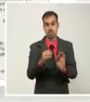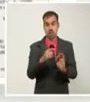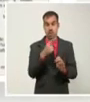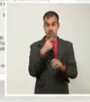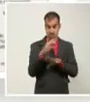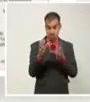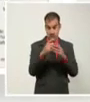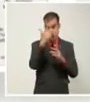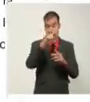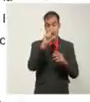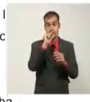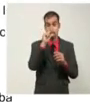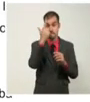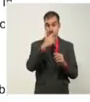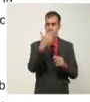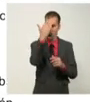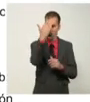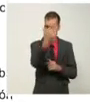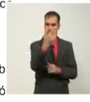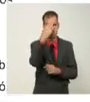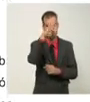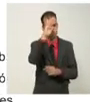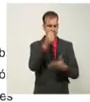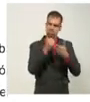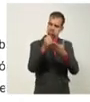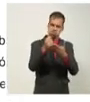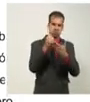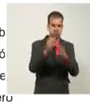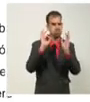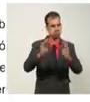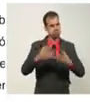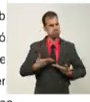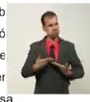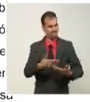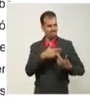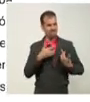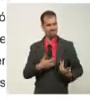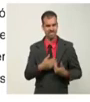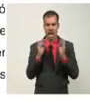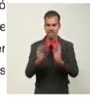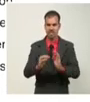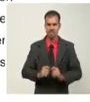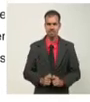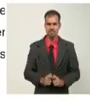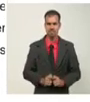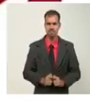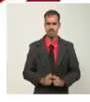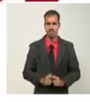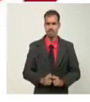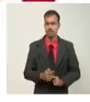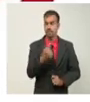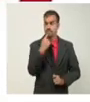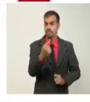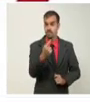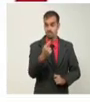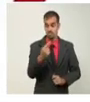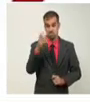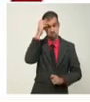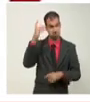sectores. Destaca también su ejemplo de altruismo, solidaridad y humanismo. Señala la declaración que el gobierno de Estados